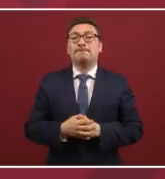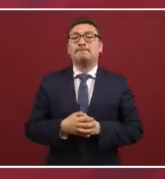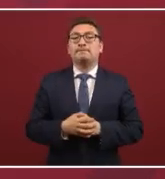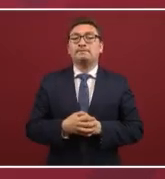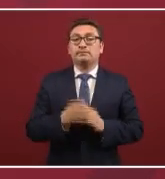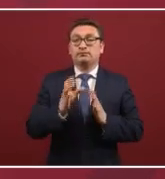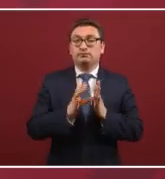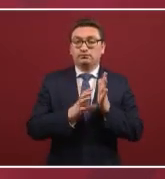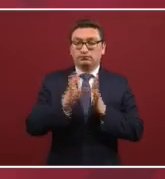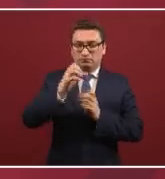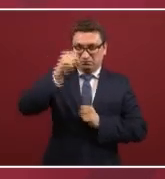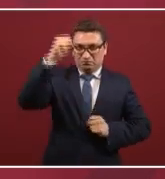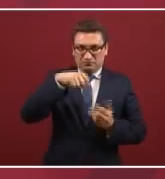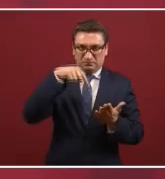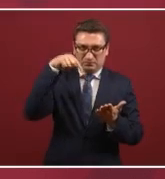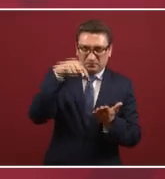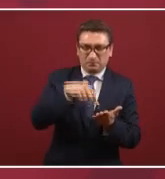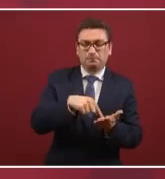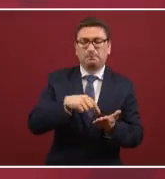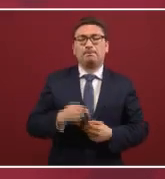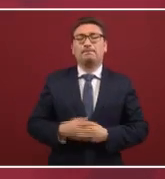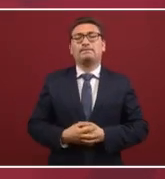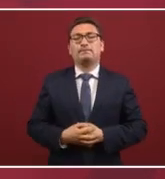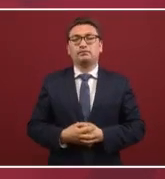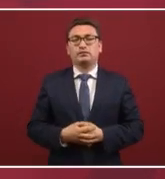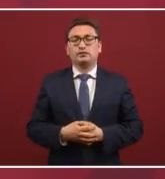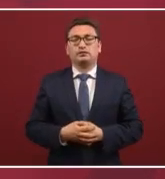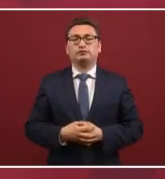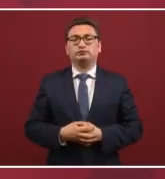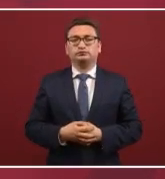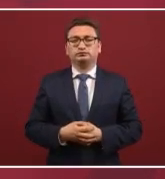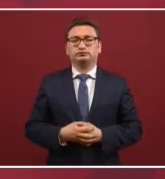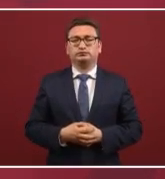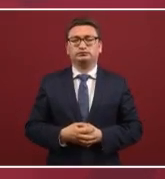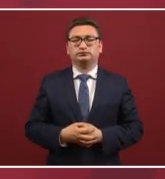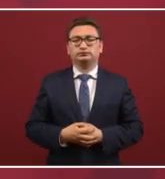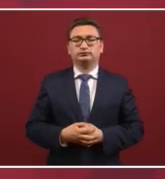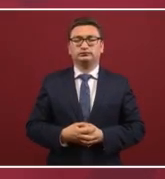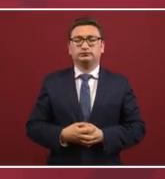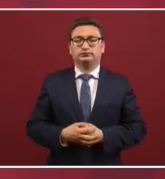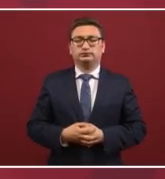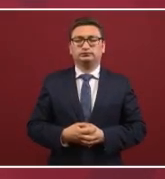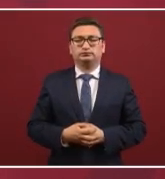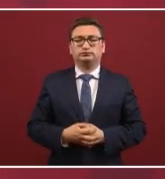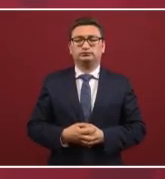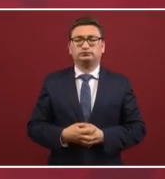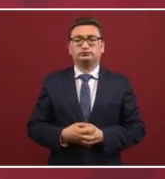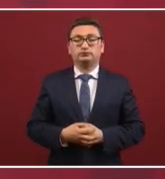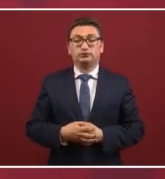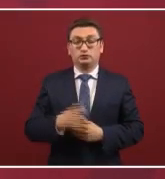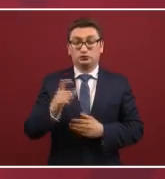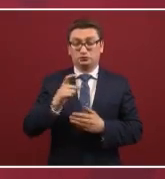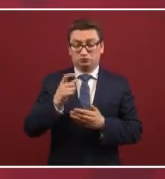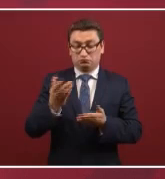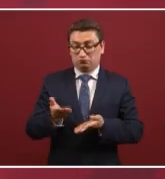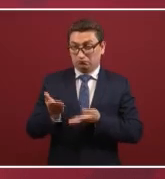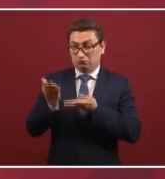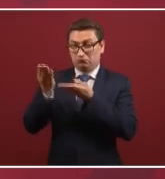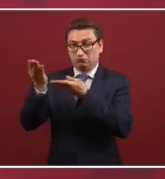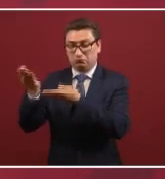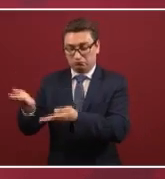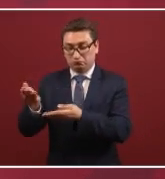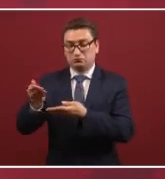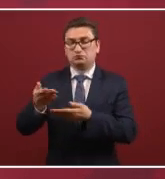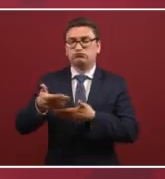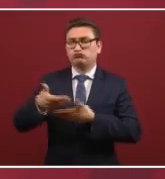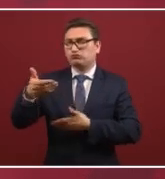Política de los Estados Unidos mexicanos no establece mayoría calificada para la aprobación de los tratados